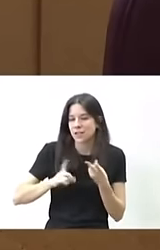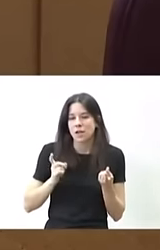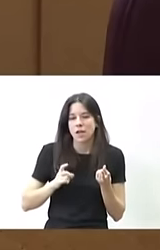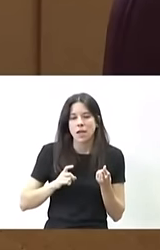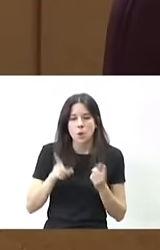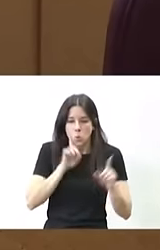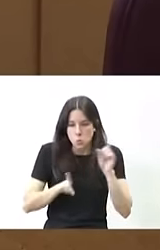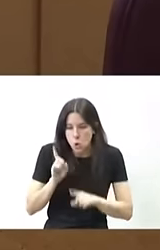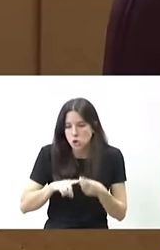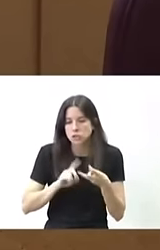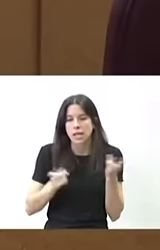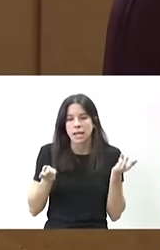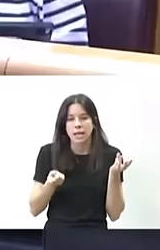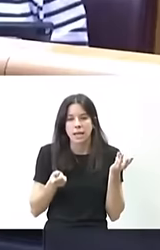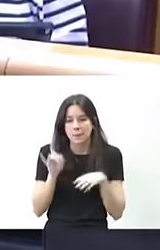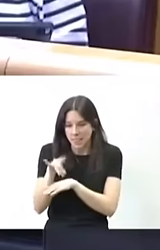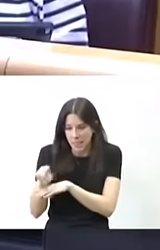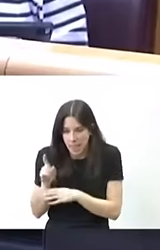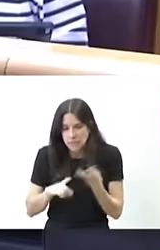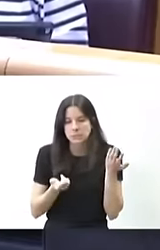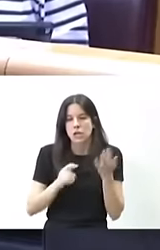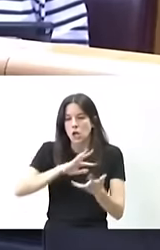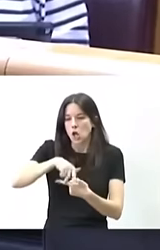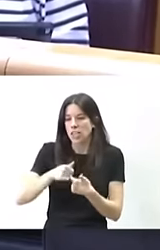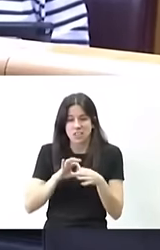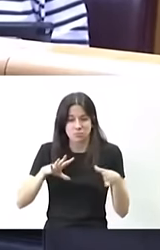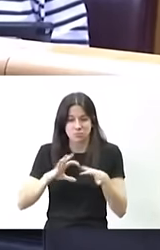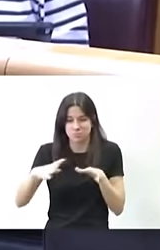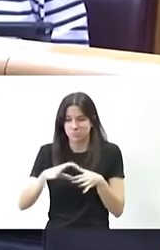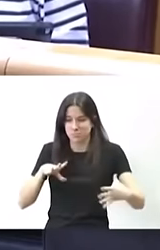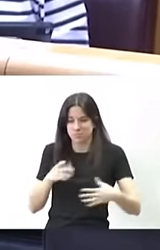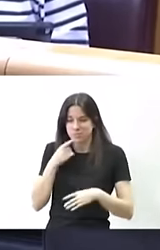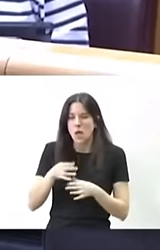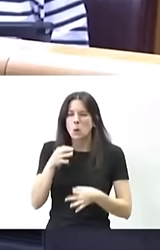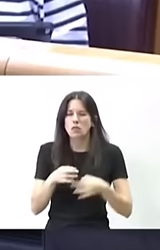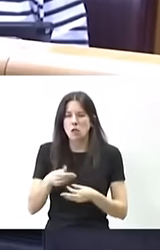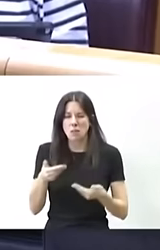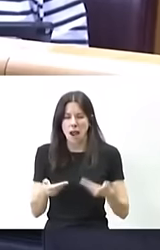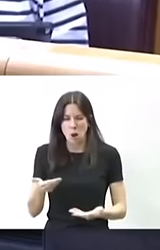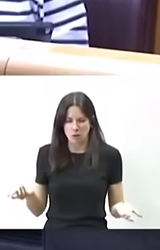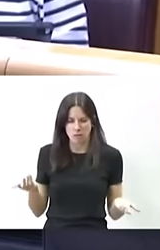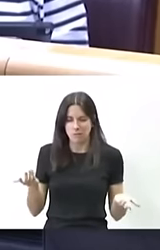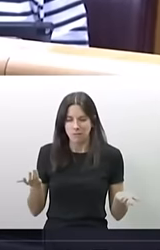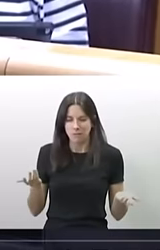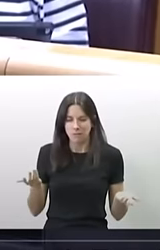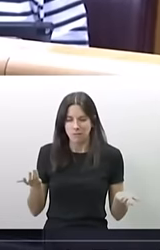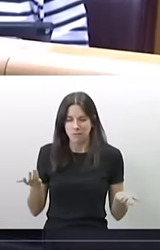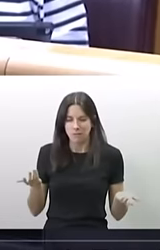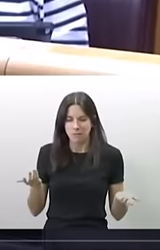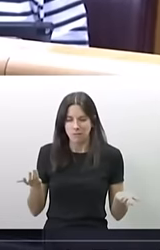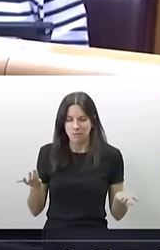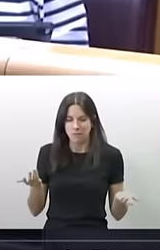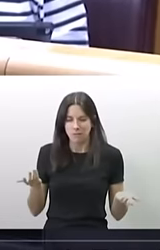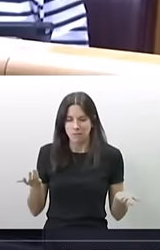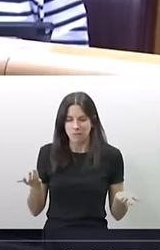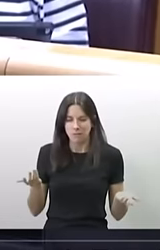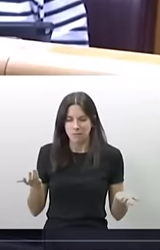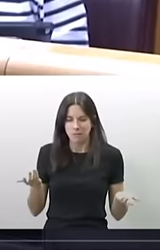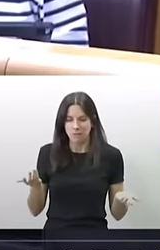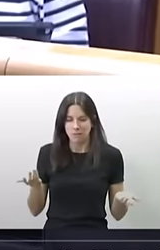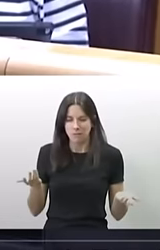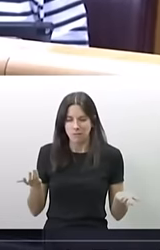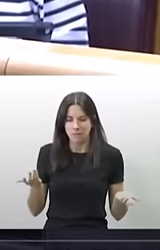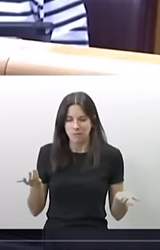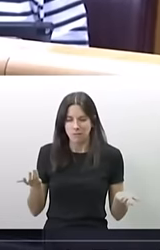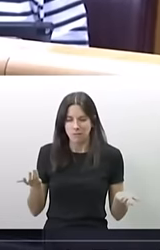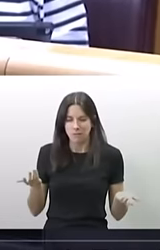Nuevamente. De noticias absolutamente inconexas, de juicios, de valor, todo para continuar con esa campaña. Hasta aquí, mira, hemos llegado